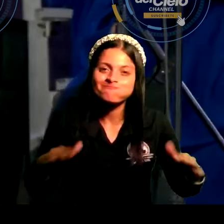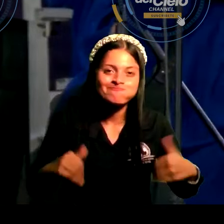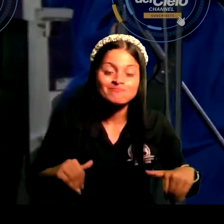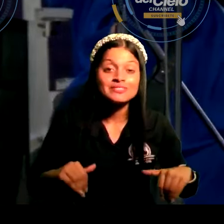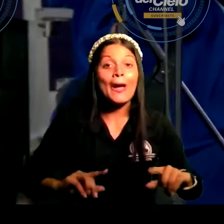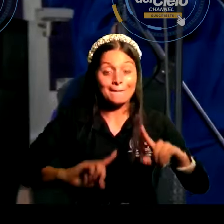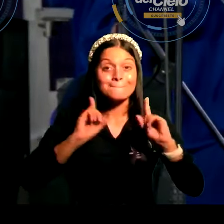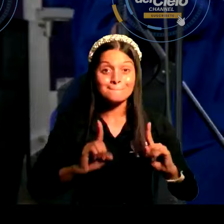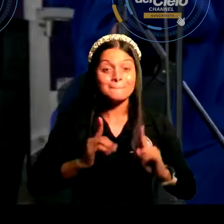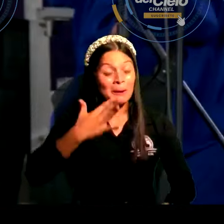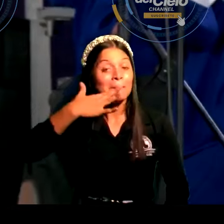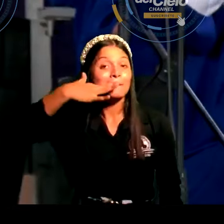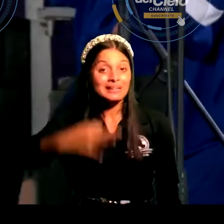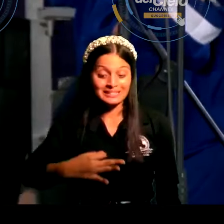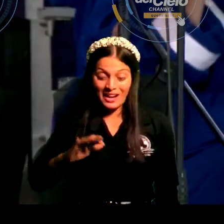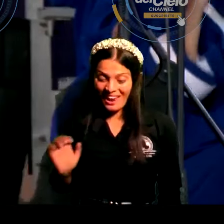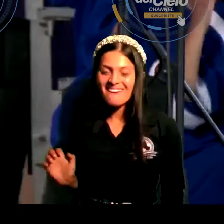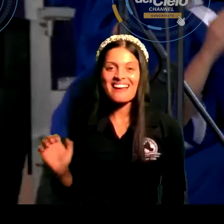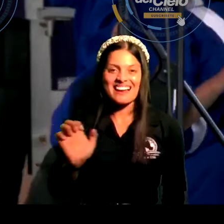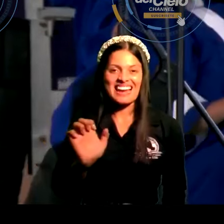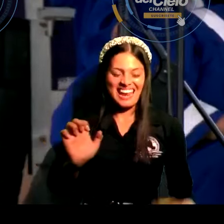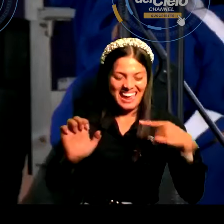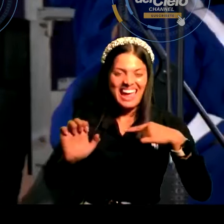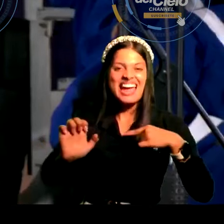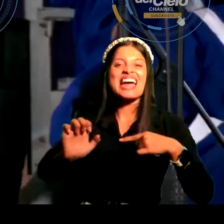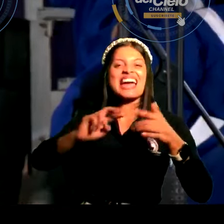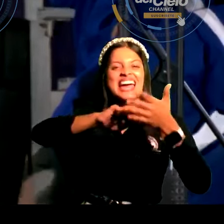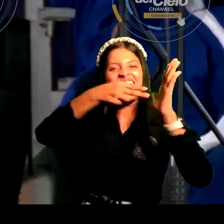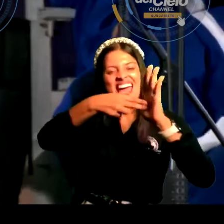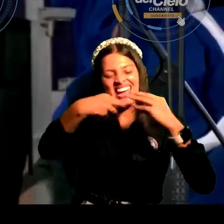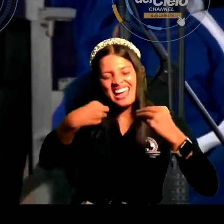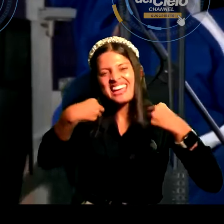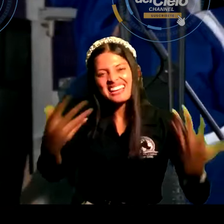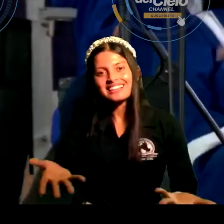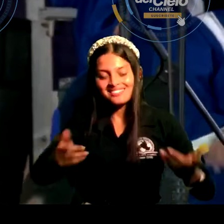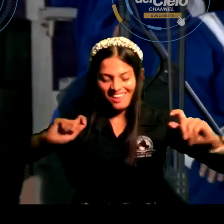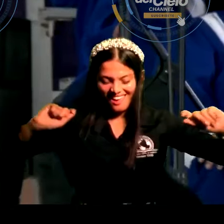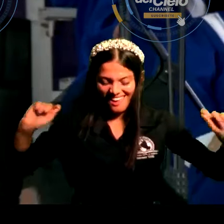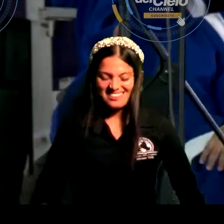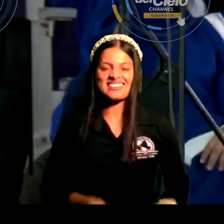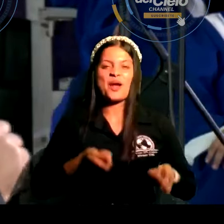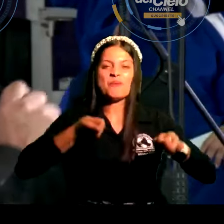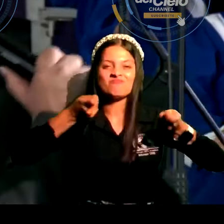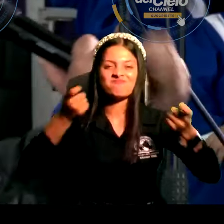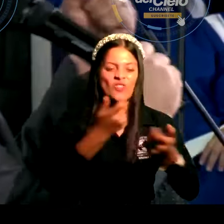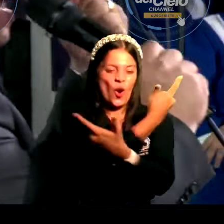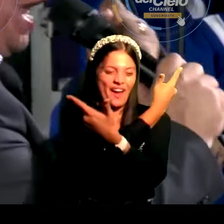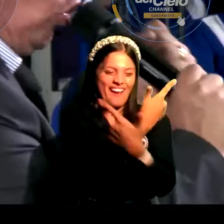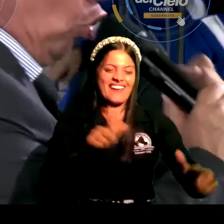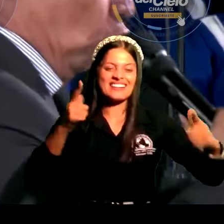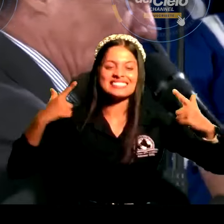evangelio significa salvación, libertad, bendición,